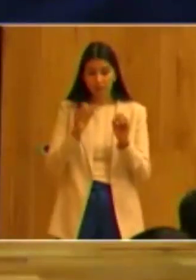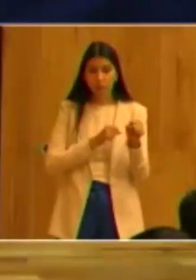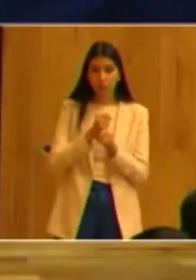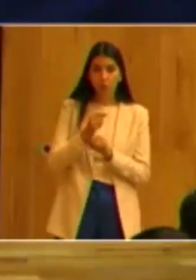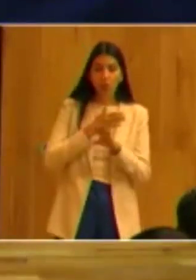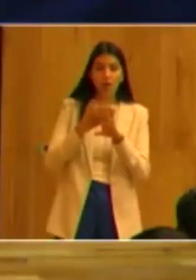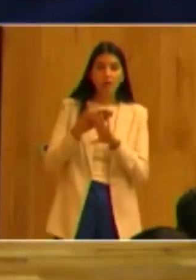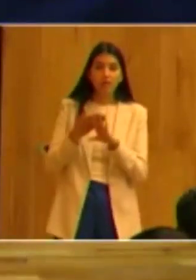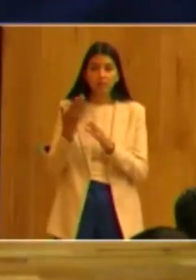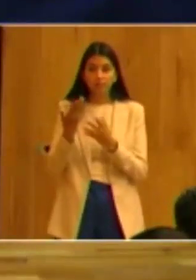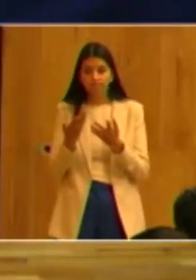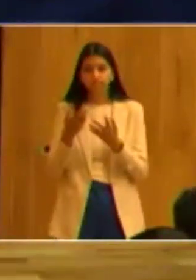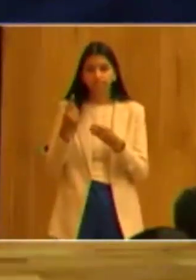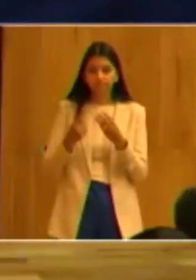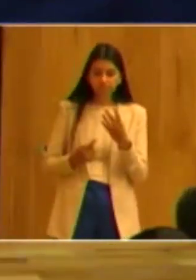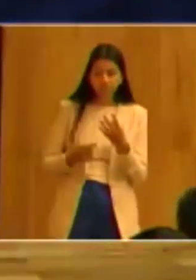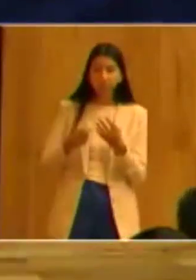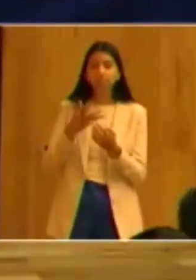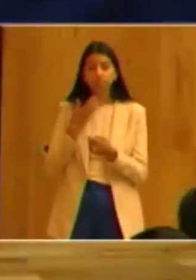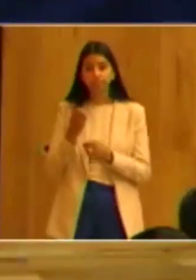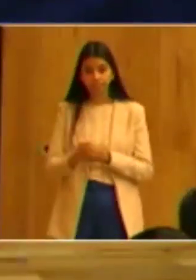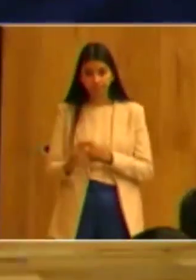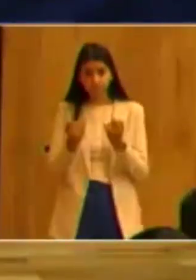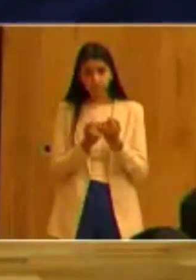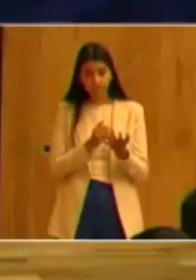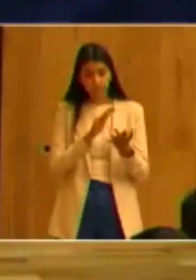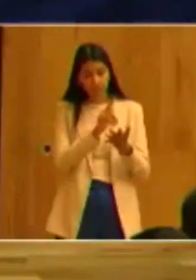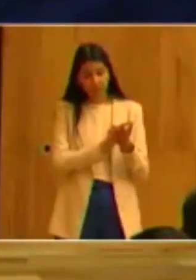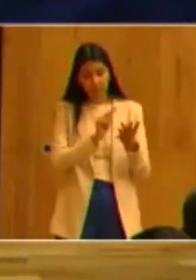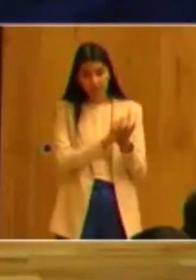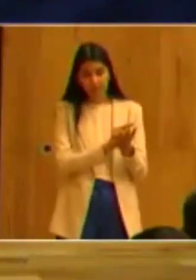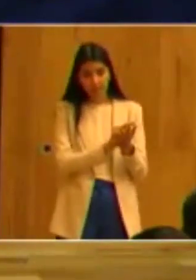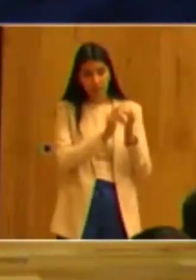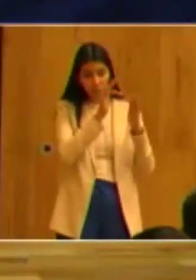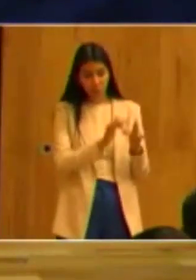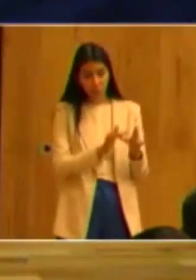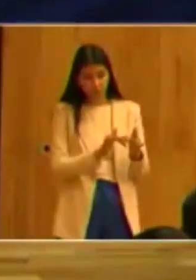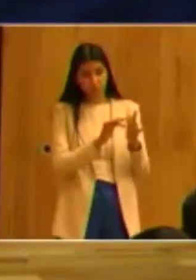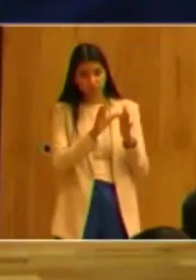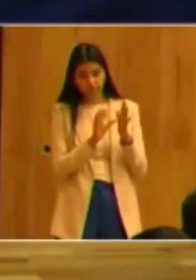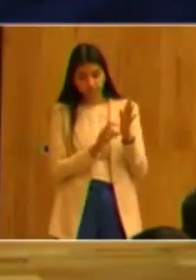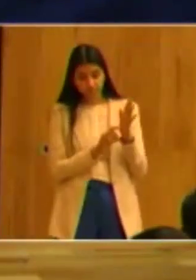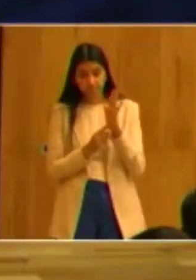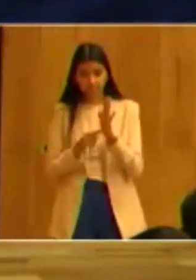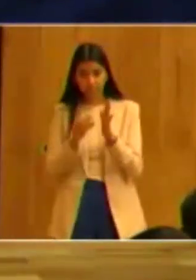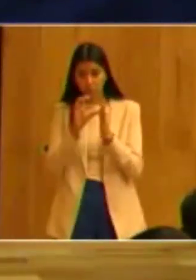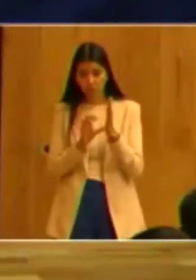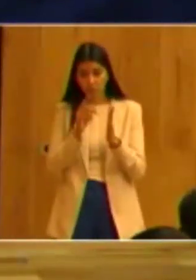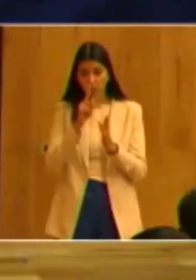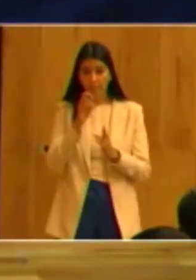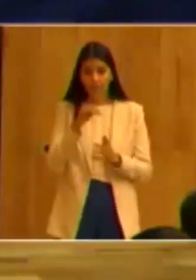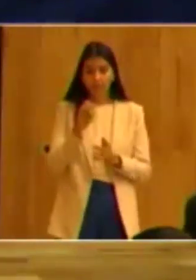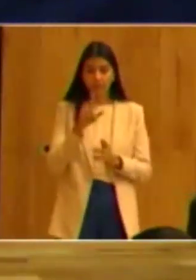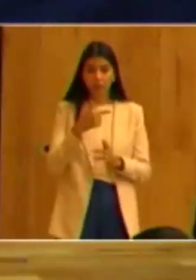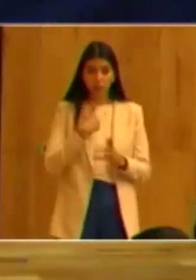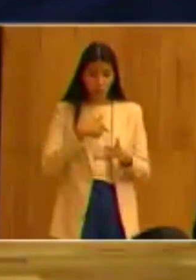No solo nos obliga la jurisprudencia, sino las leyes, incluso nuestro código, el Código Penal, yo me voy a abocar